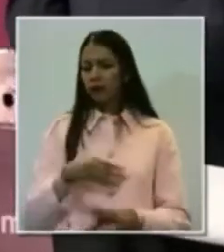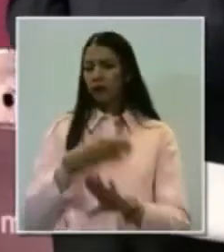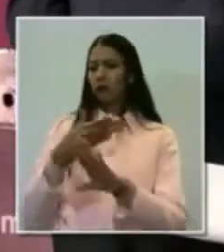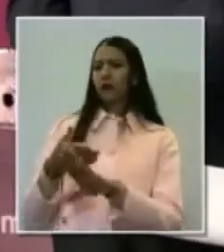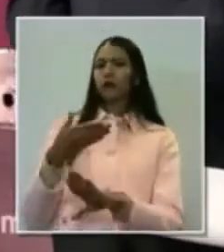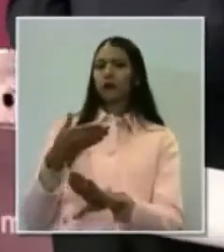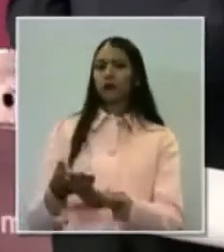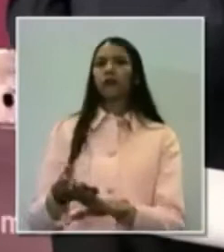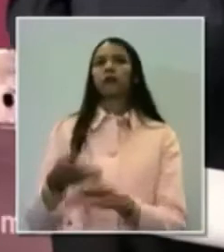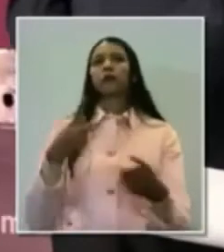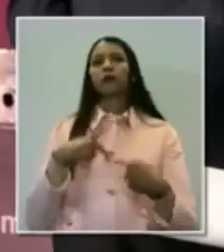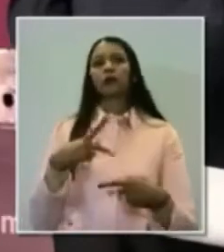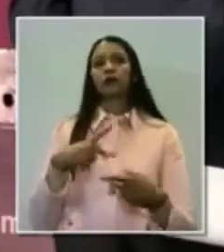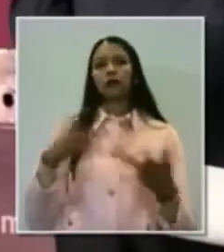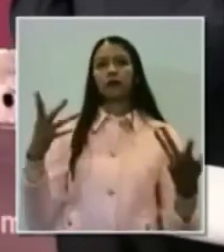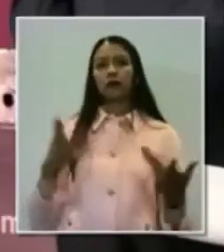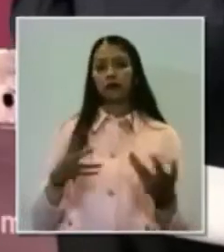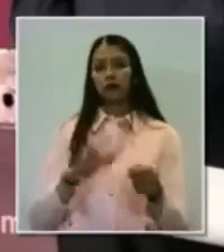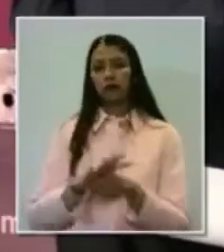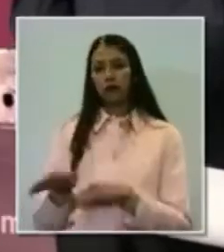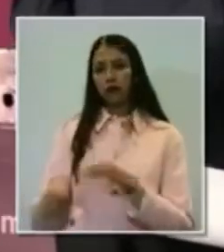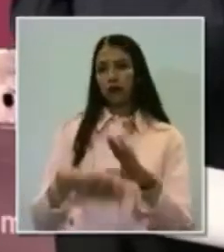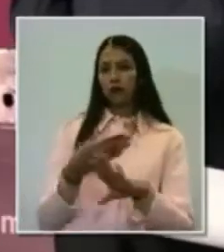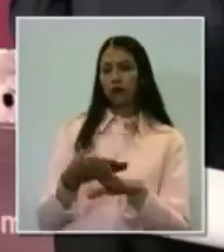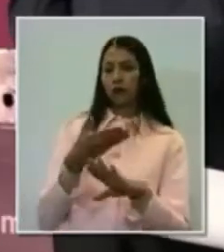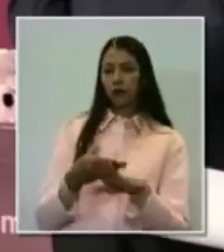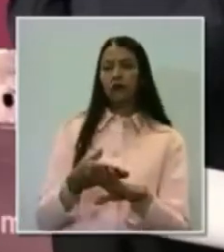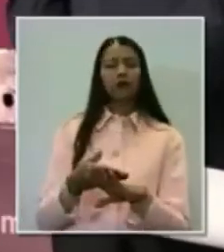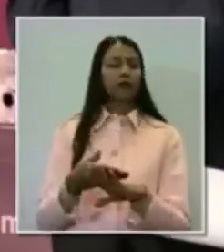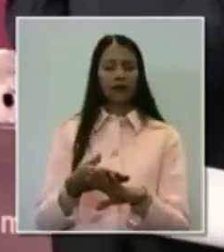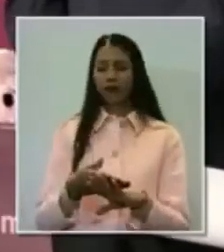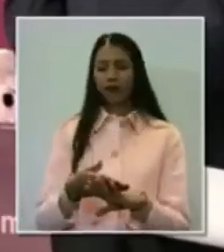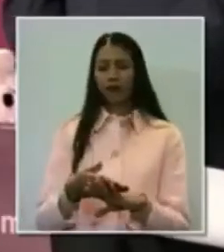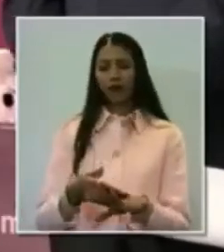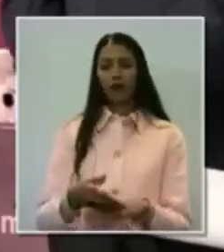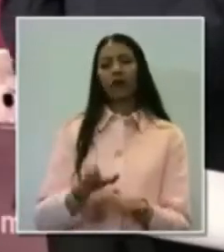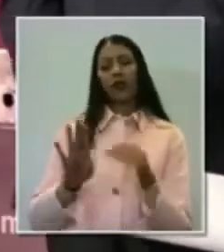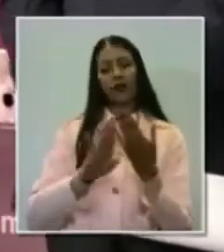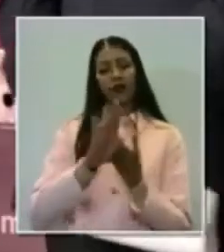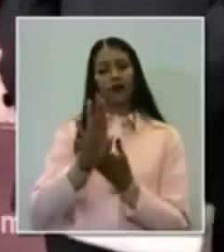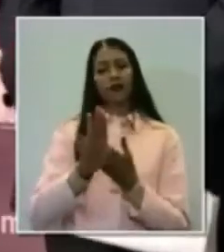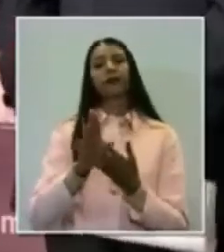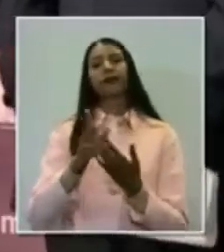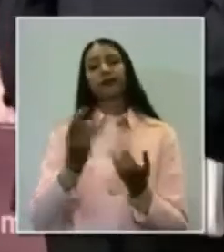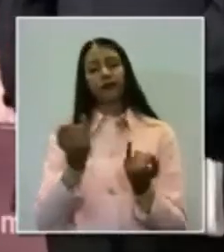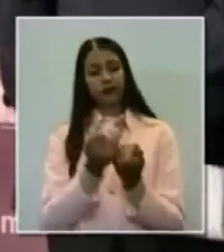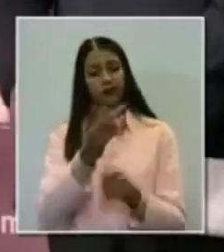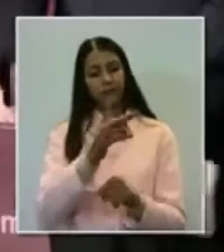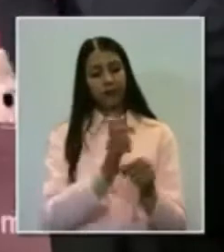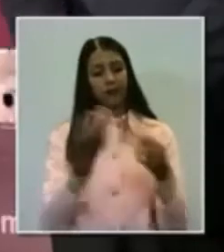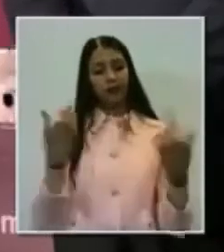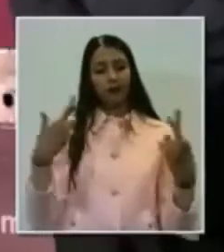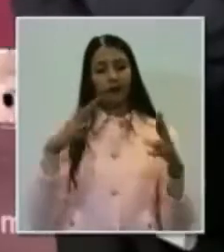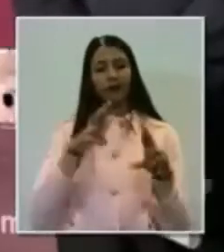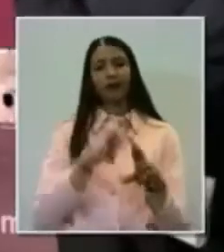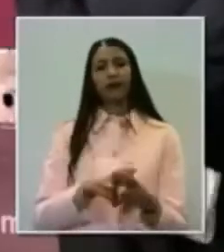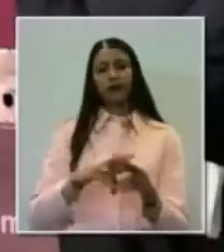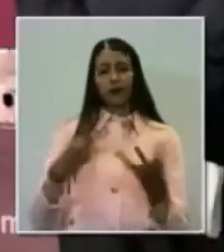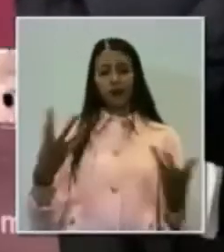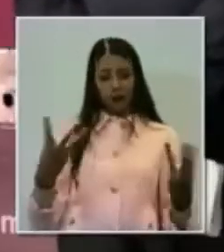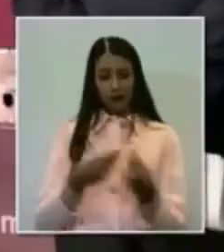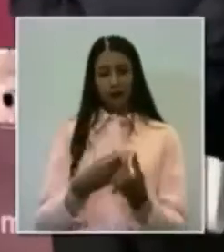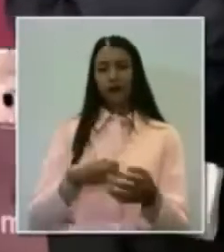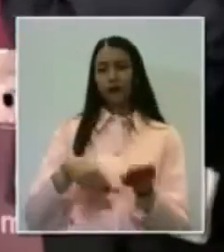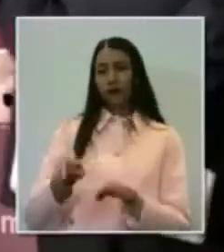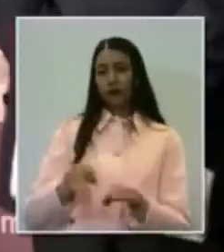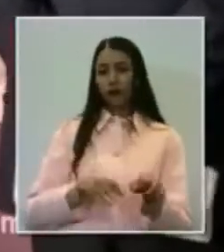a la ciudadanía como se ha hecho, dañarla en todos sus sentidos. De igual manera, invitar a los maestros a que se sumen al trabajo que tiene